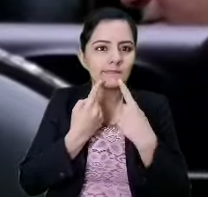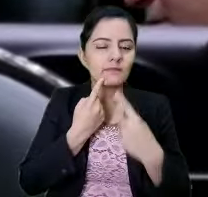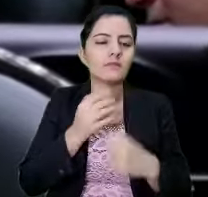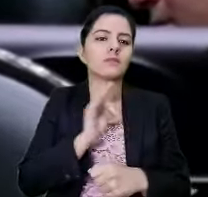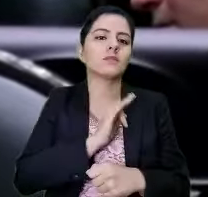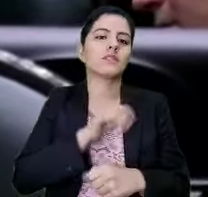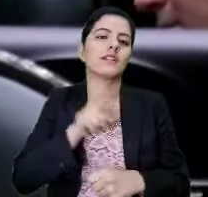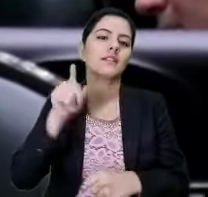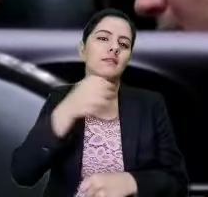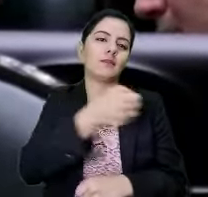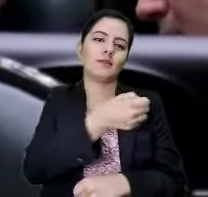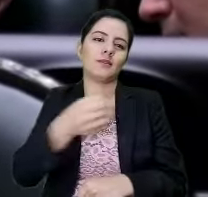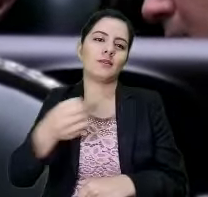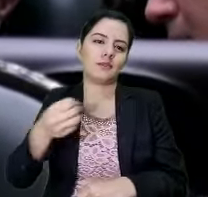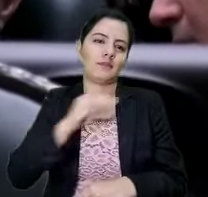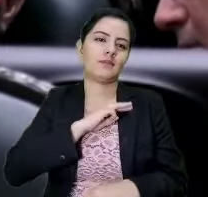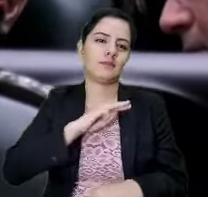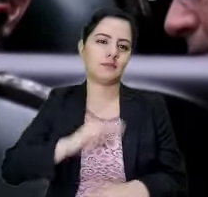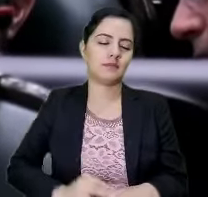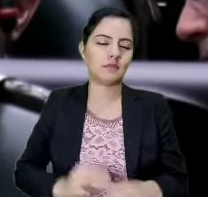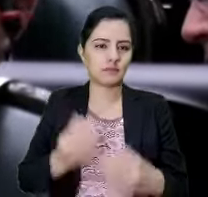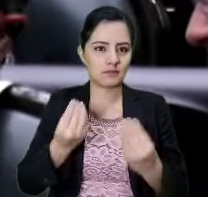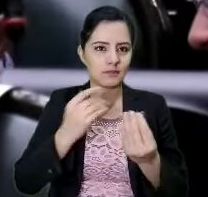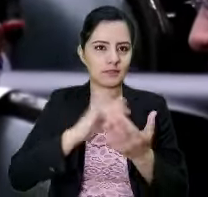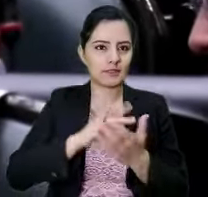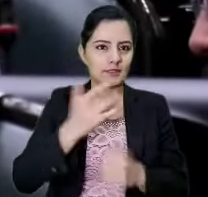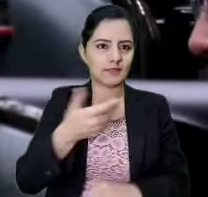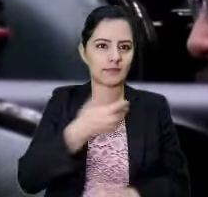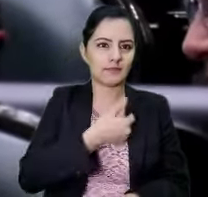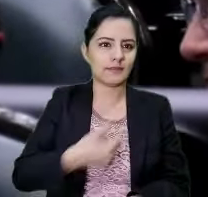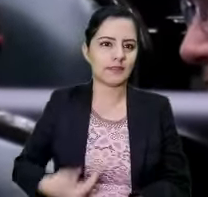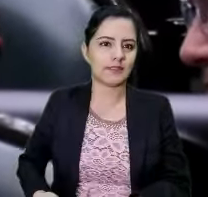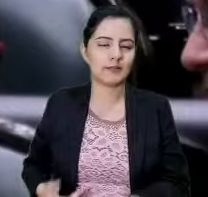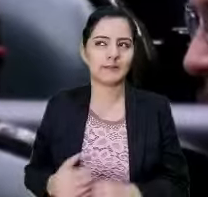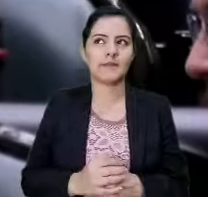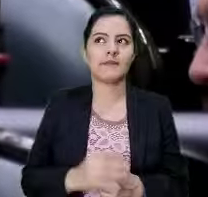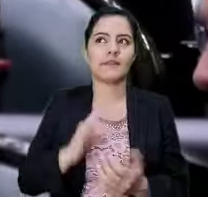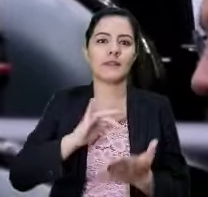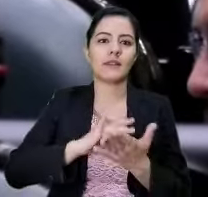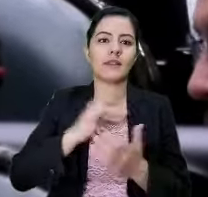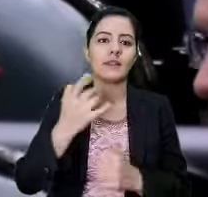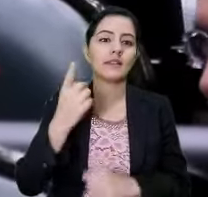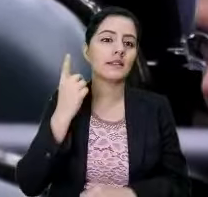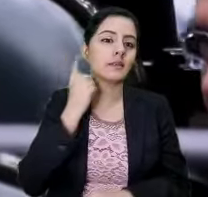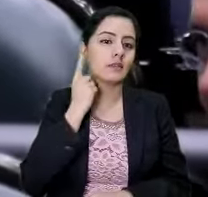en nuestro municipio. Muchas gracias, presidente. Gracias, diputado Octavio